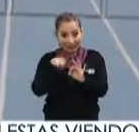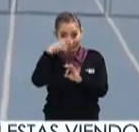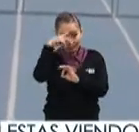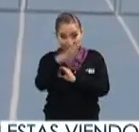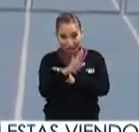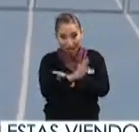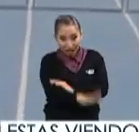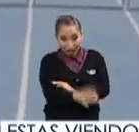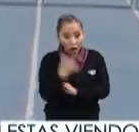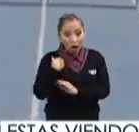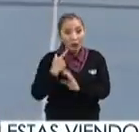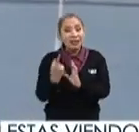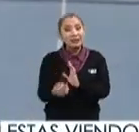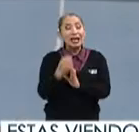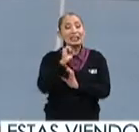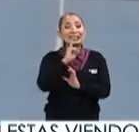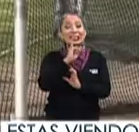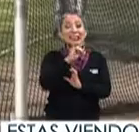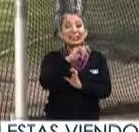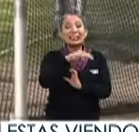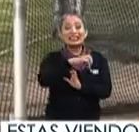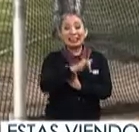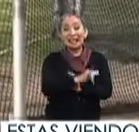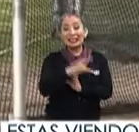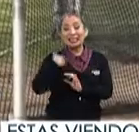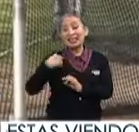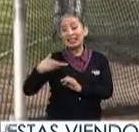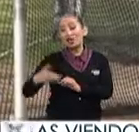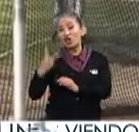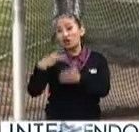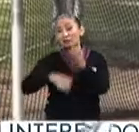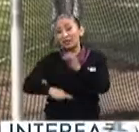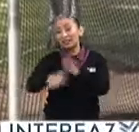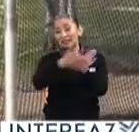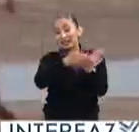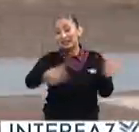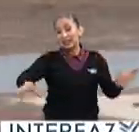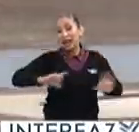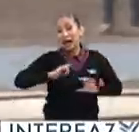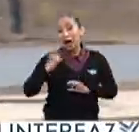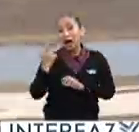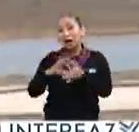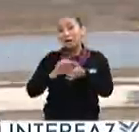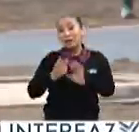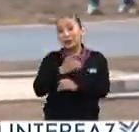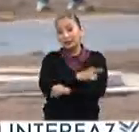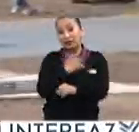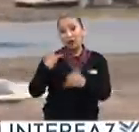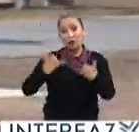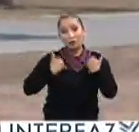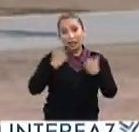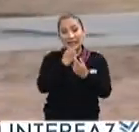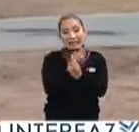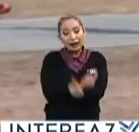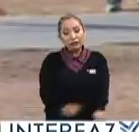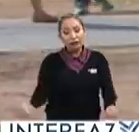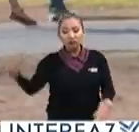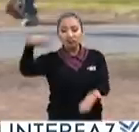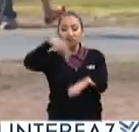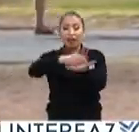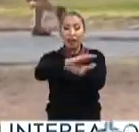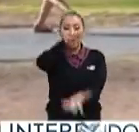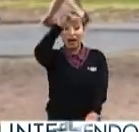territorio mexicano, desde Sydney 2000 y hasta Río 2016, la Olimpiada Nacional Infantil y Juvenil ha colocado en el podio a